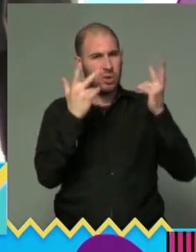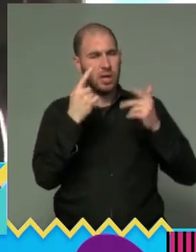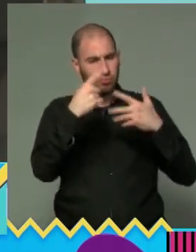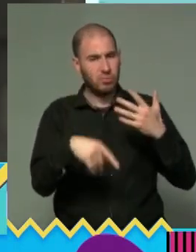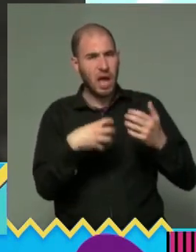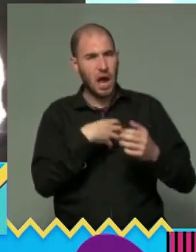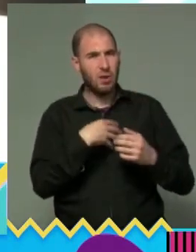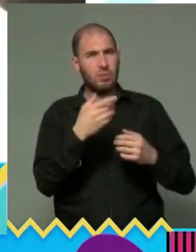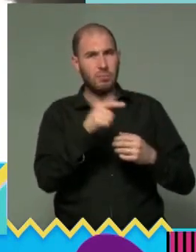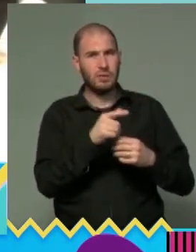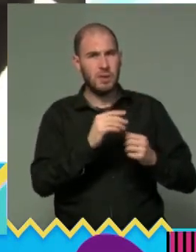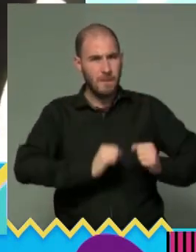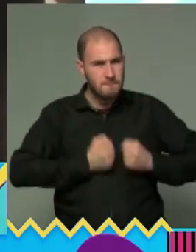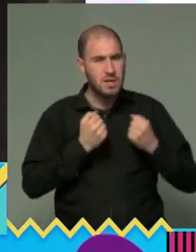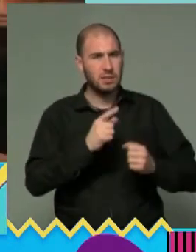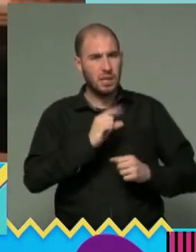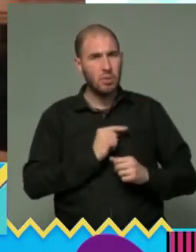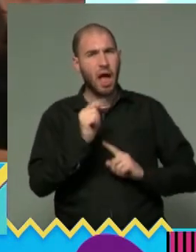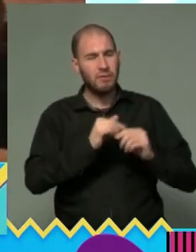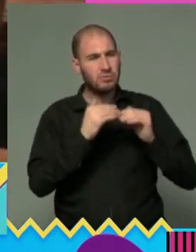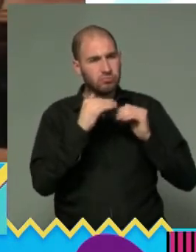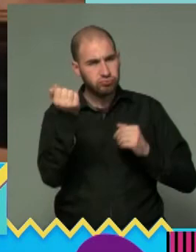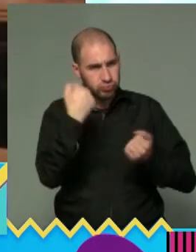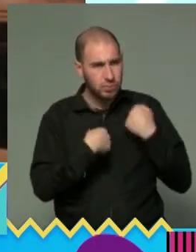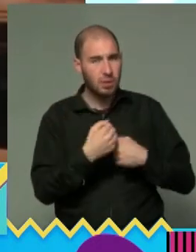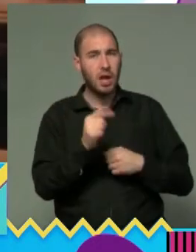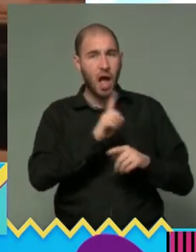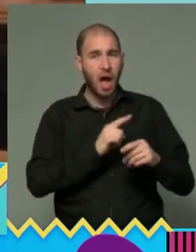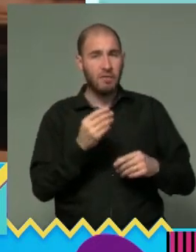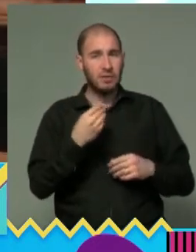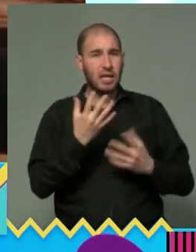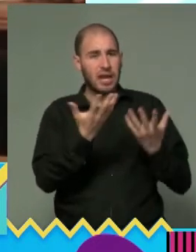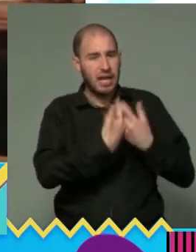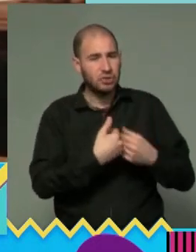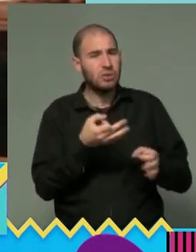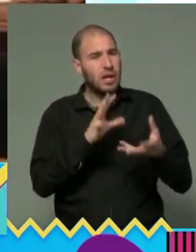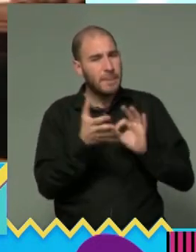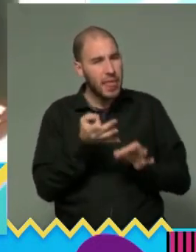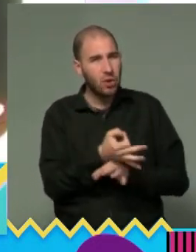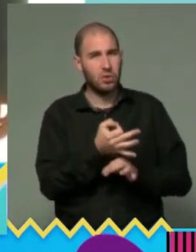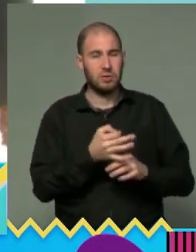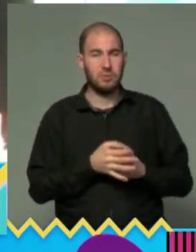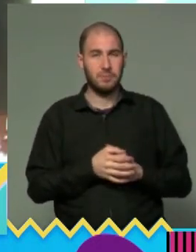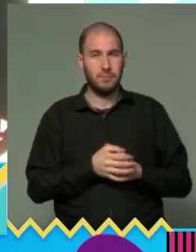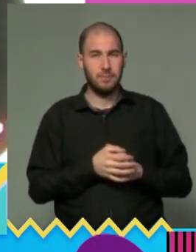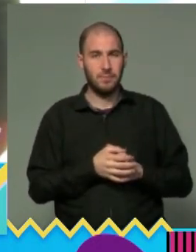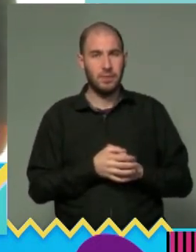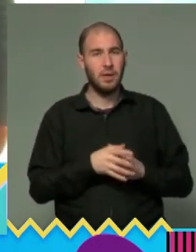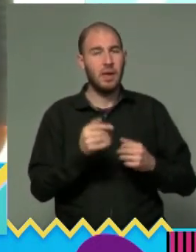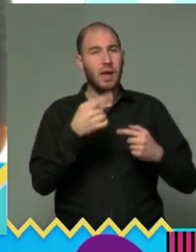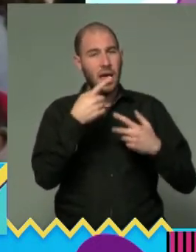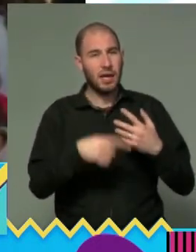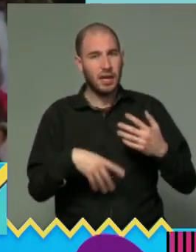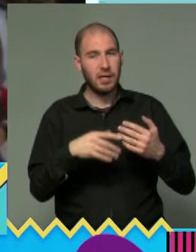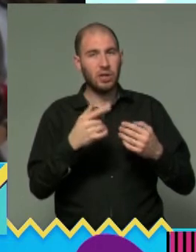ven tus alumnos que sos pasional, que te duele, que a veces no te escuchan o qué sé yo, y a veces es parte del vínculo pedagógico. ¿Sí? Bien. Entonces eso es todo, no